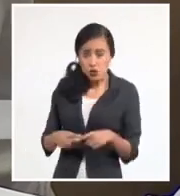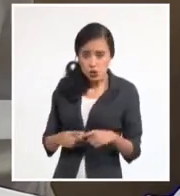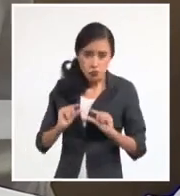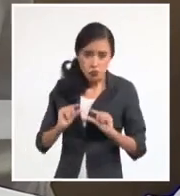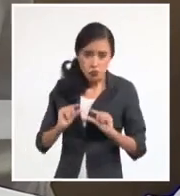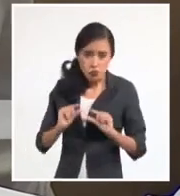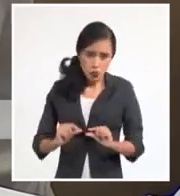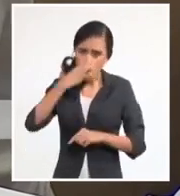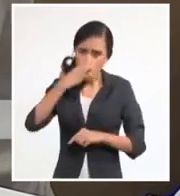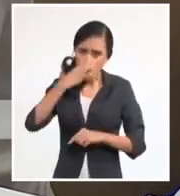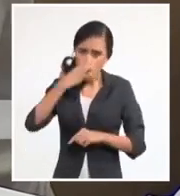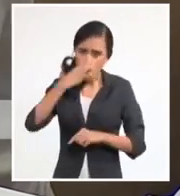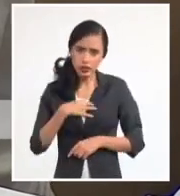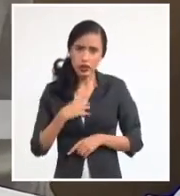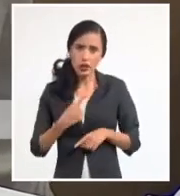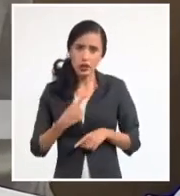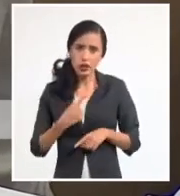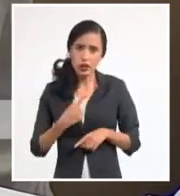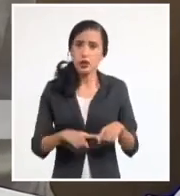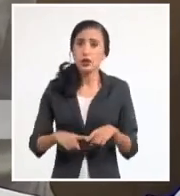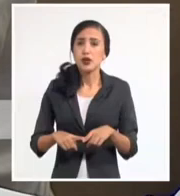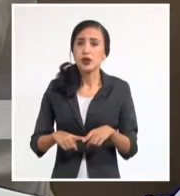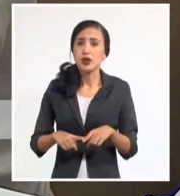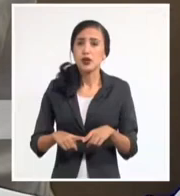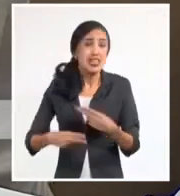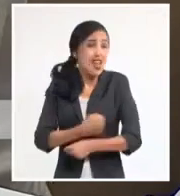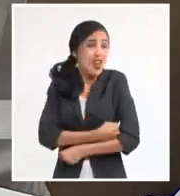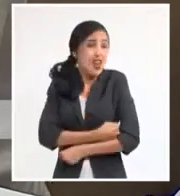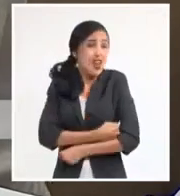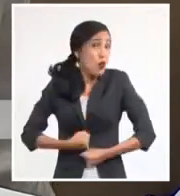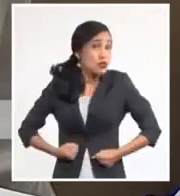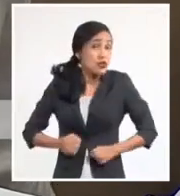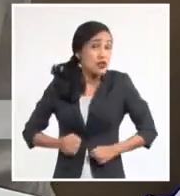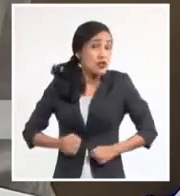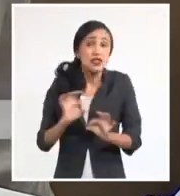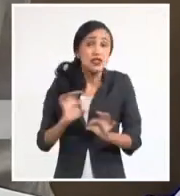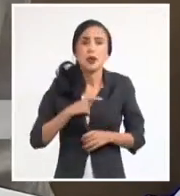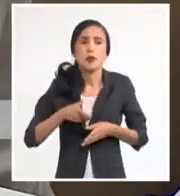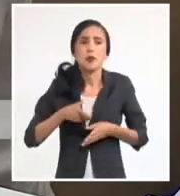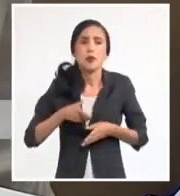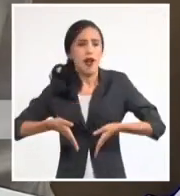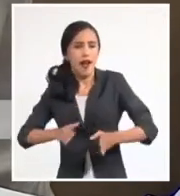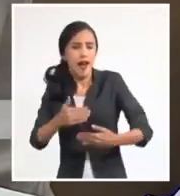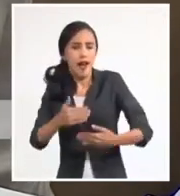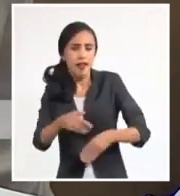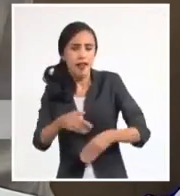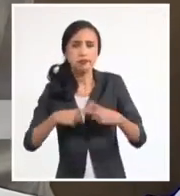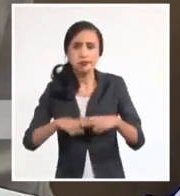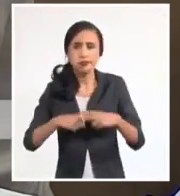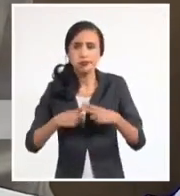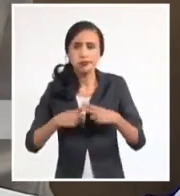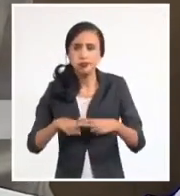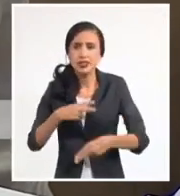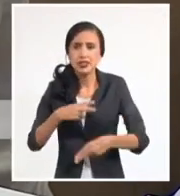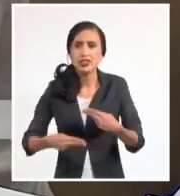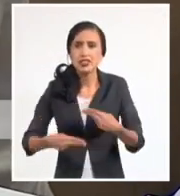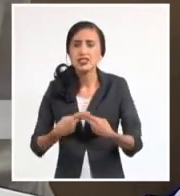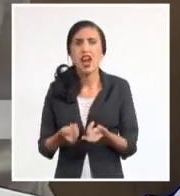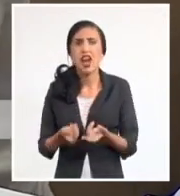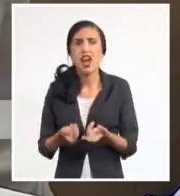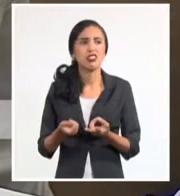país se hace un esfuerzo extraordinario por echar una calle y esa calle se echa de manera